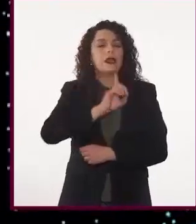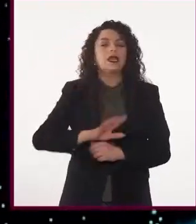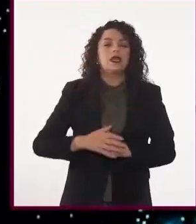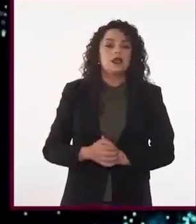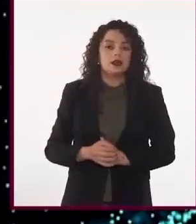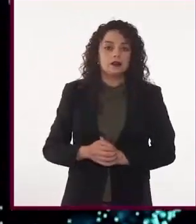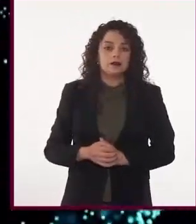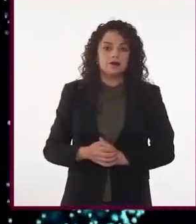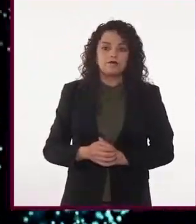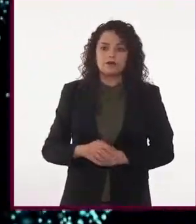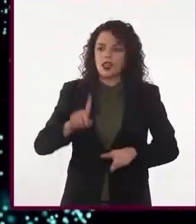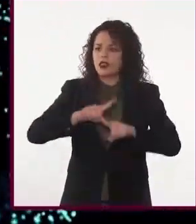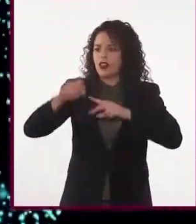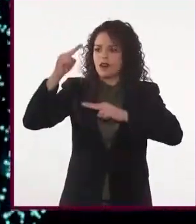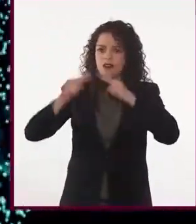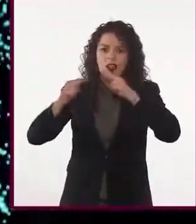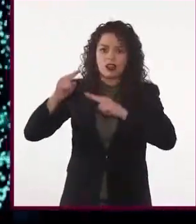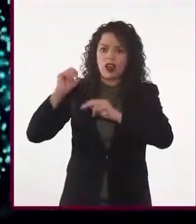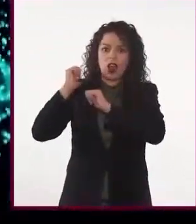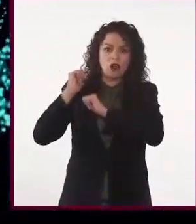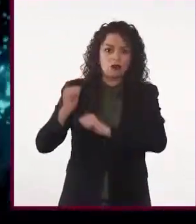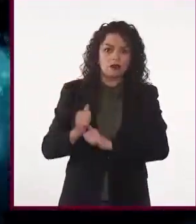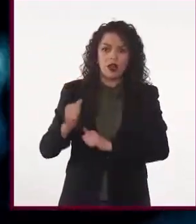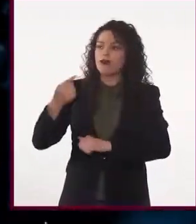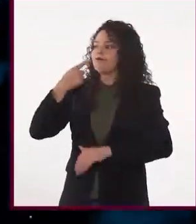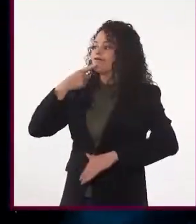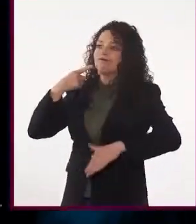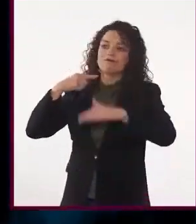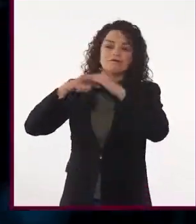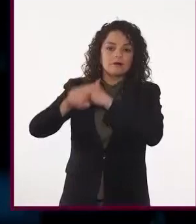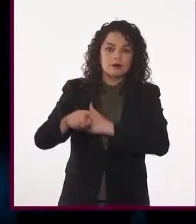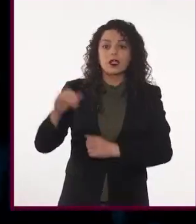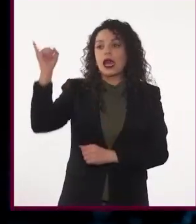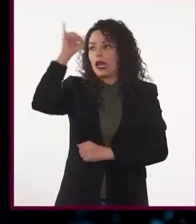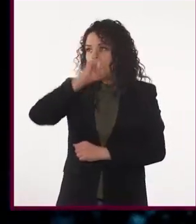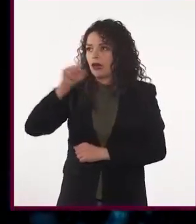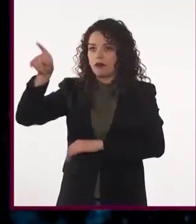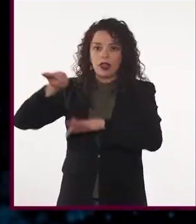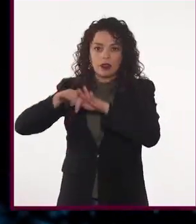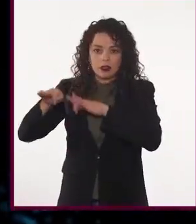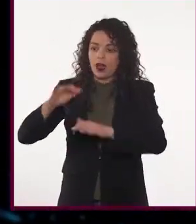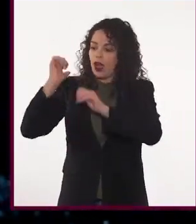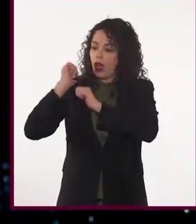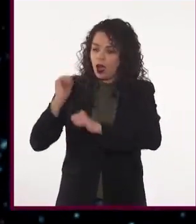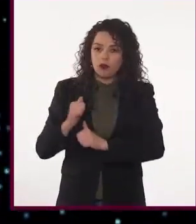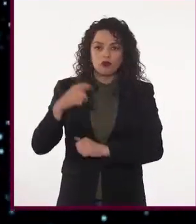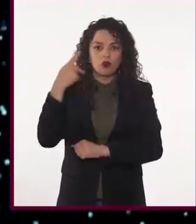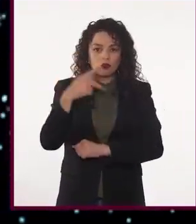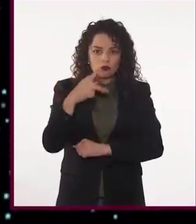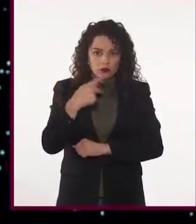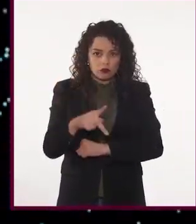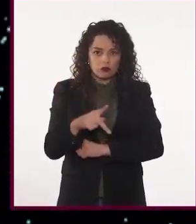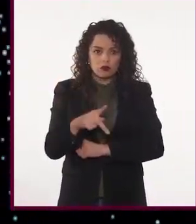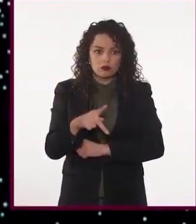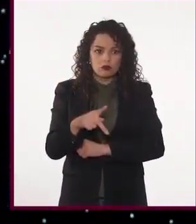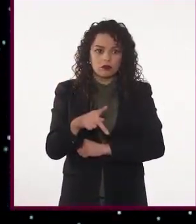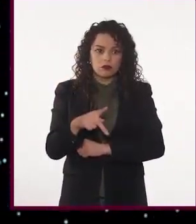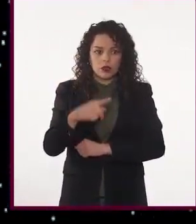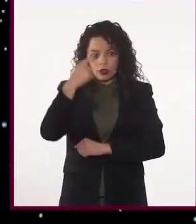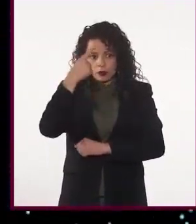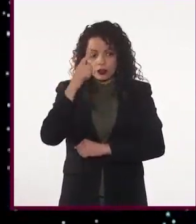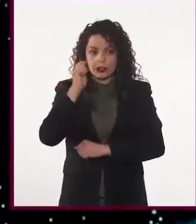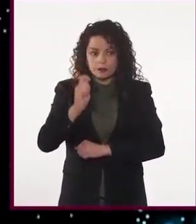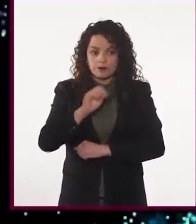ante todos los niveles que sea posibles, me refiero a los altos mandos del empleo, las autoridades correspondientes y afines, con